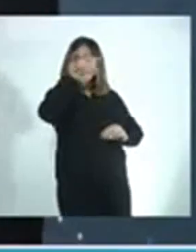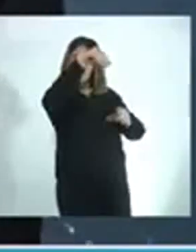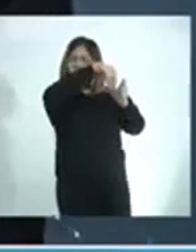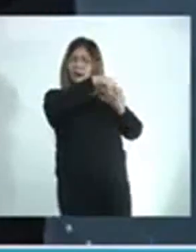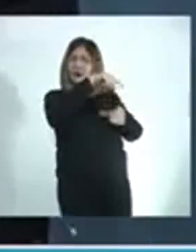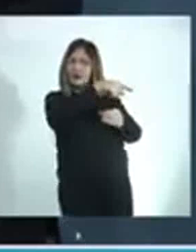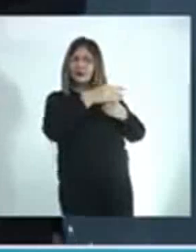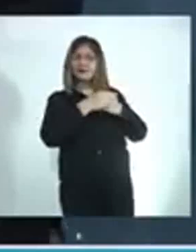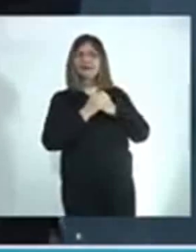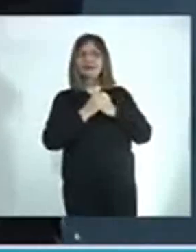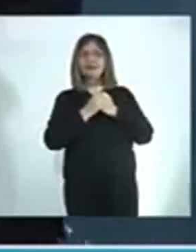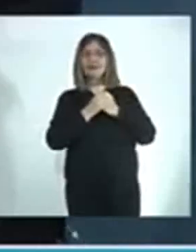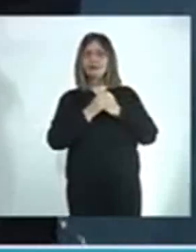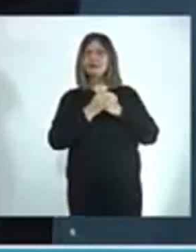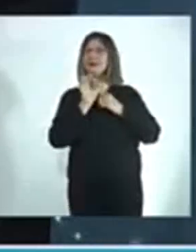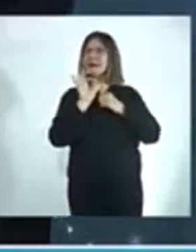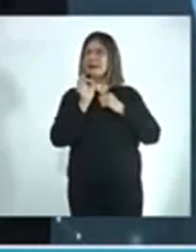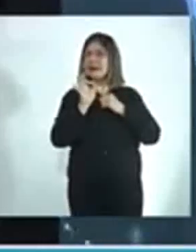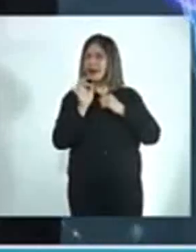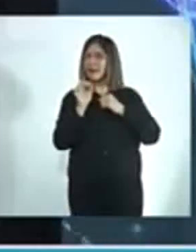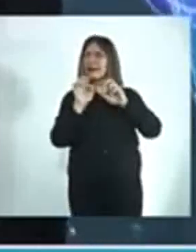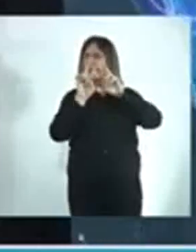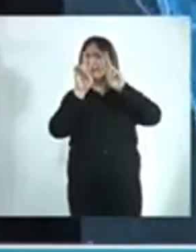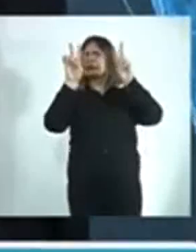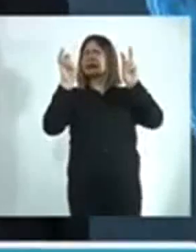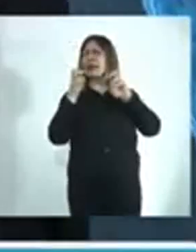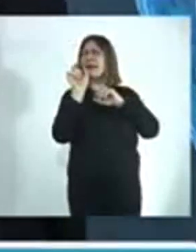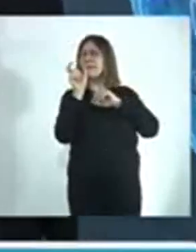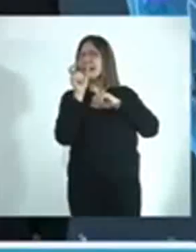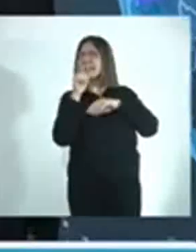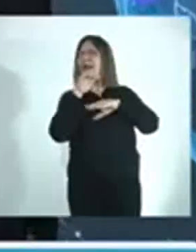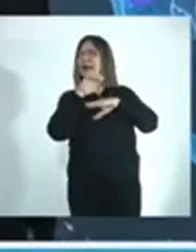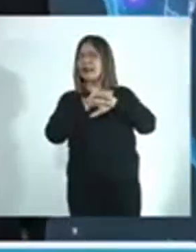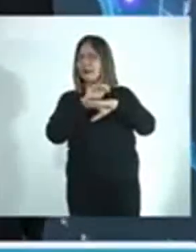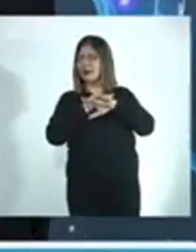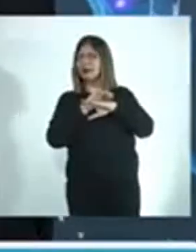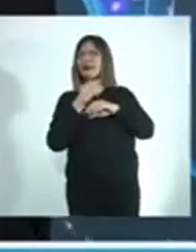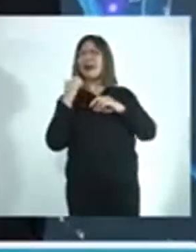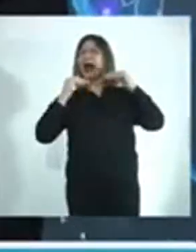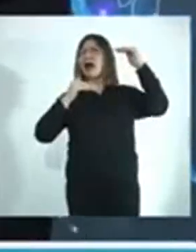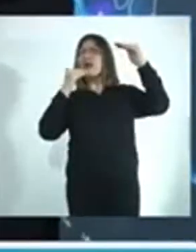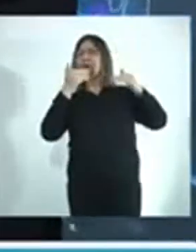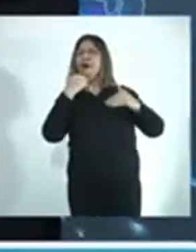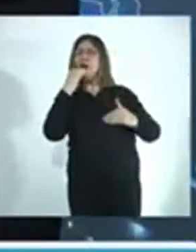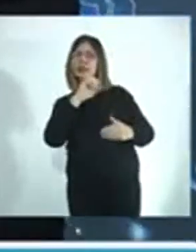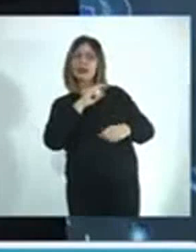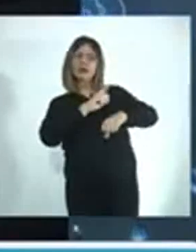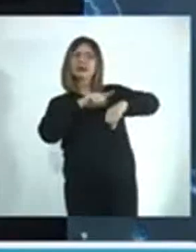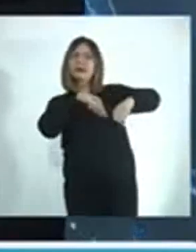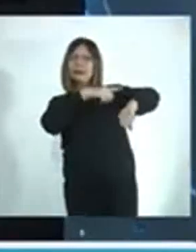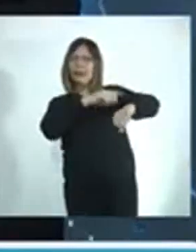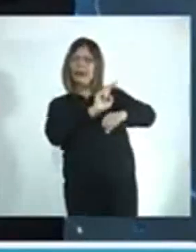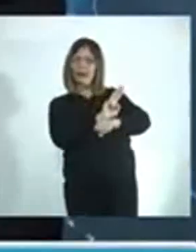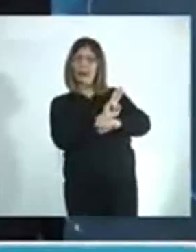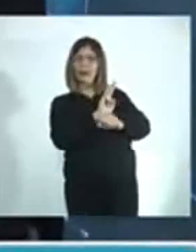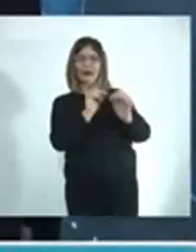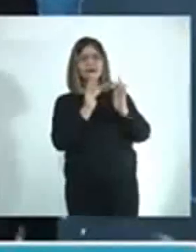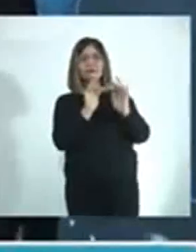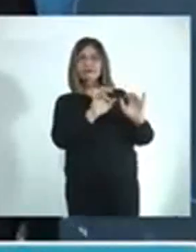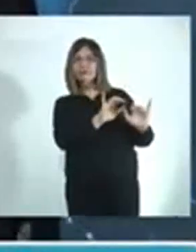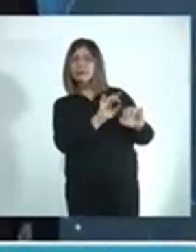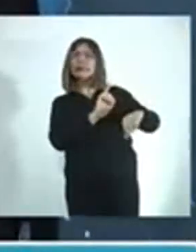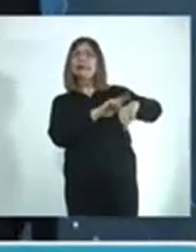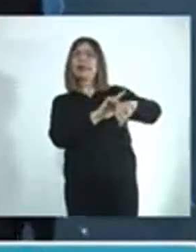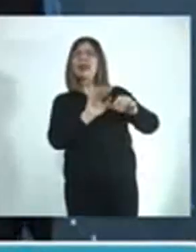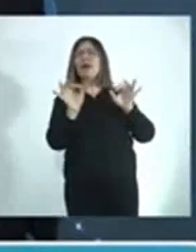una cuestión netamente de responsabilidad. Todo en exceso es malo. Entonces lo que tenemos que hacer es, si el niño va a estar conectado, bueno, va a